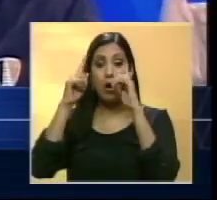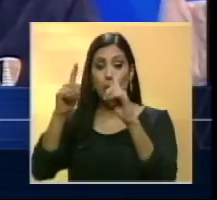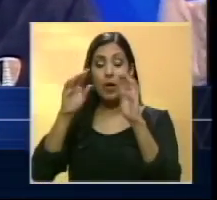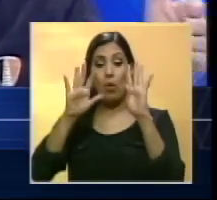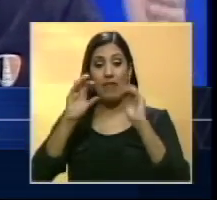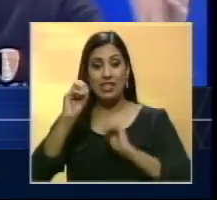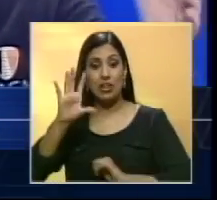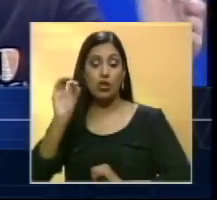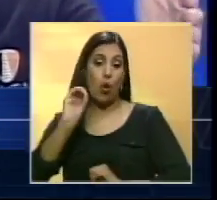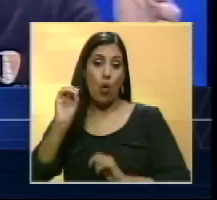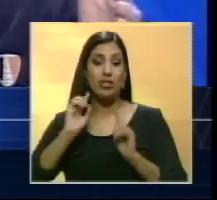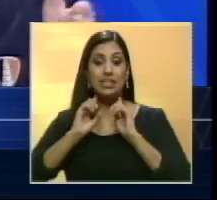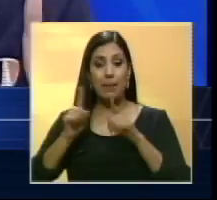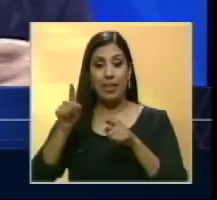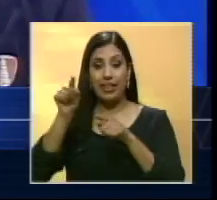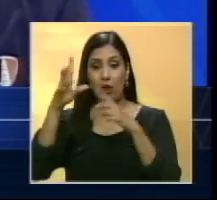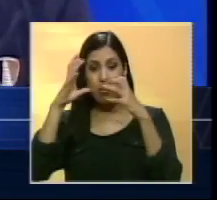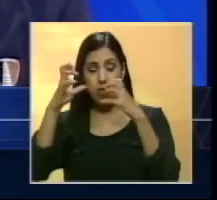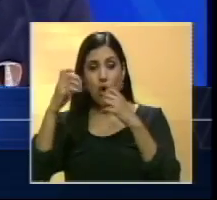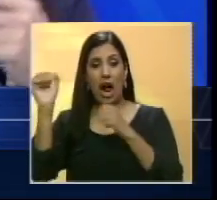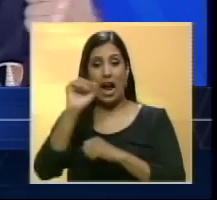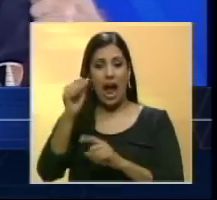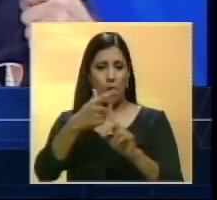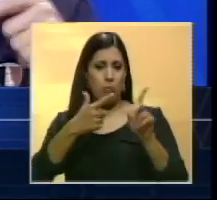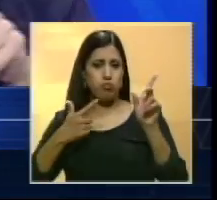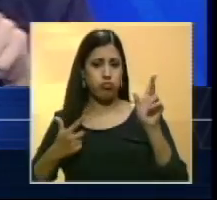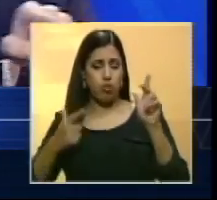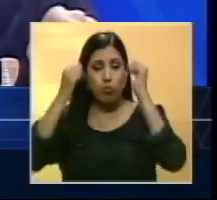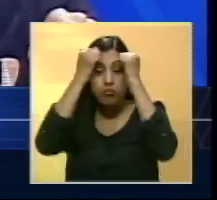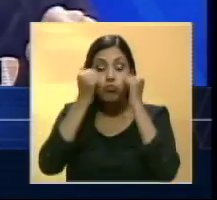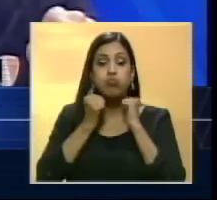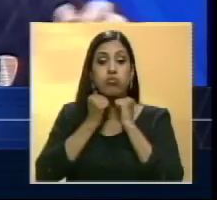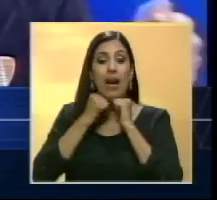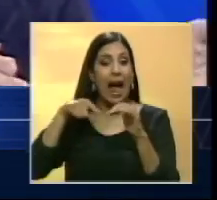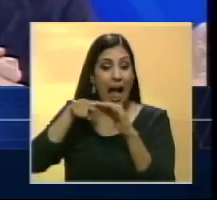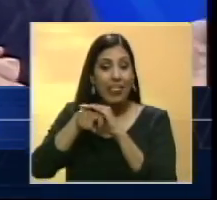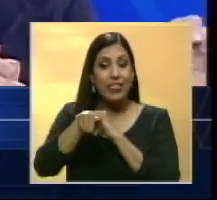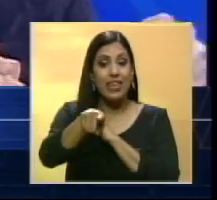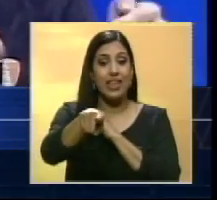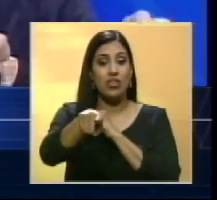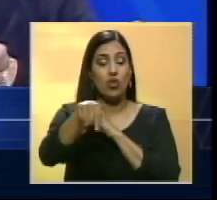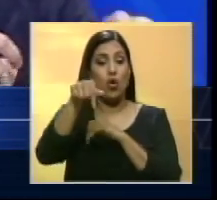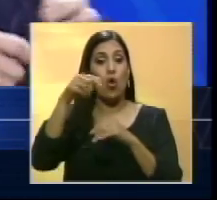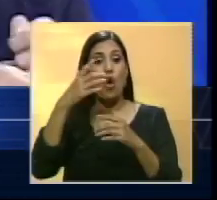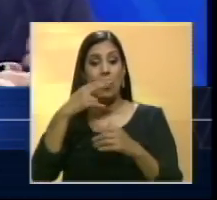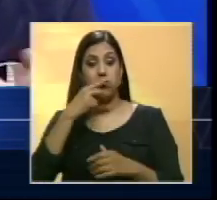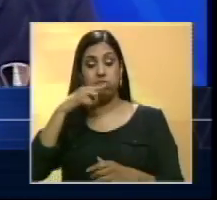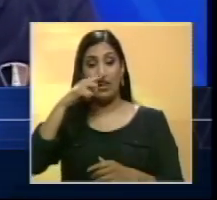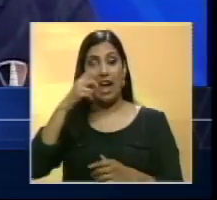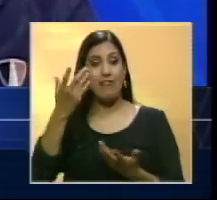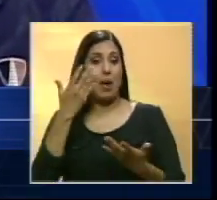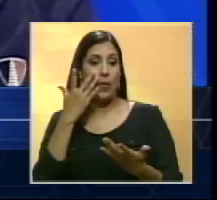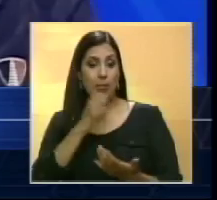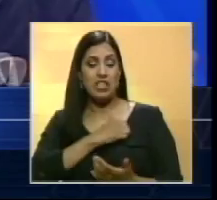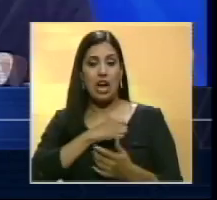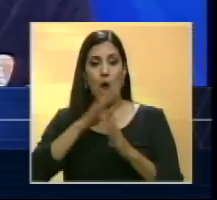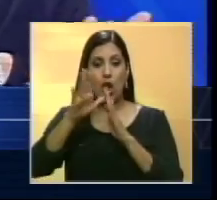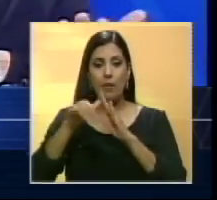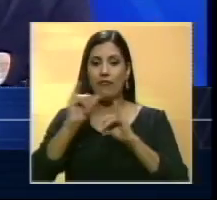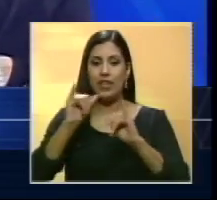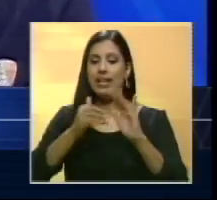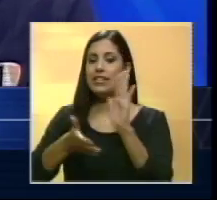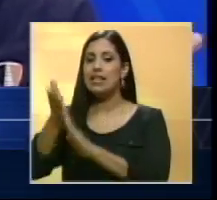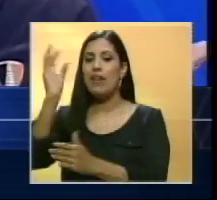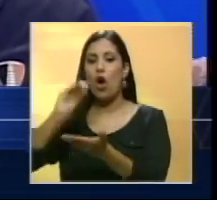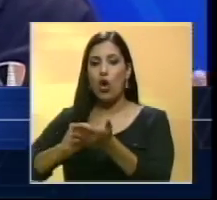o en el cementerio y salen de allí en carros con armas largas, con capuchas, entran al este de la ciudad, delinquen, secuestran a alguien y se devuelven. Y